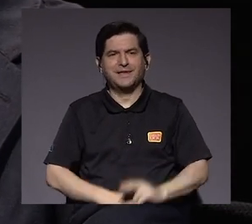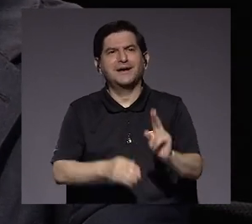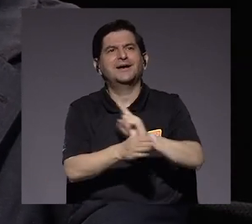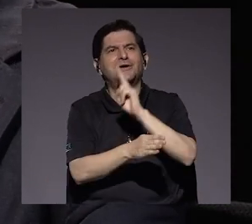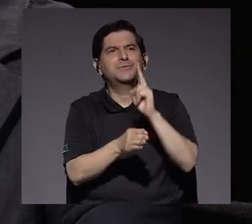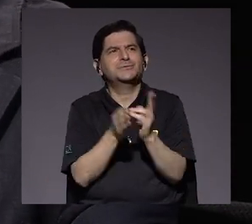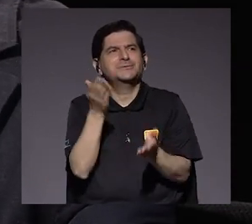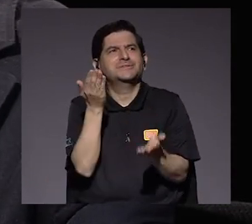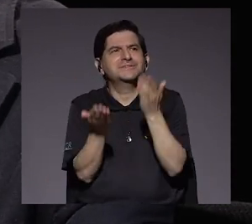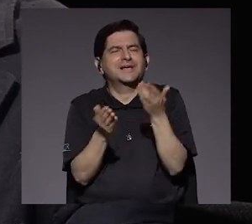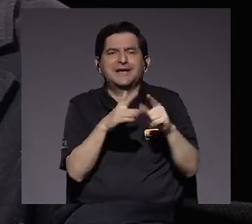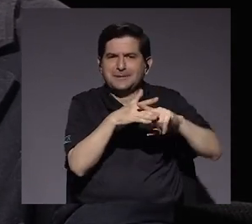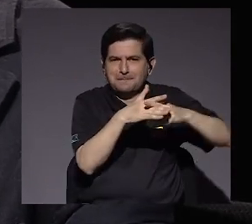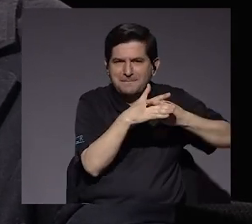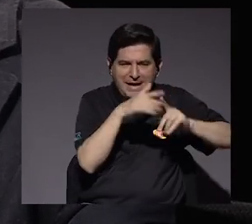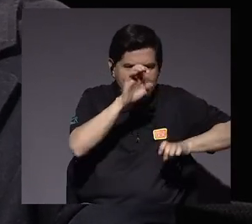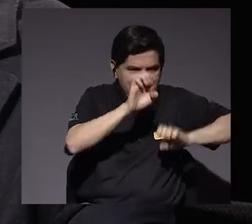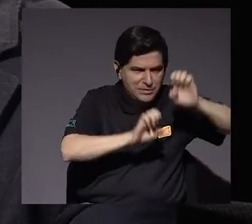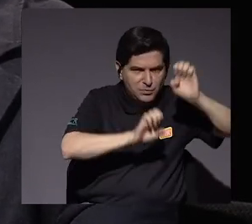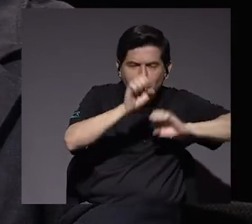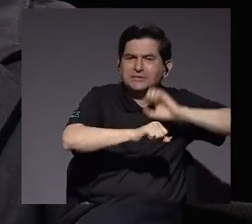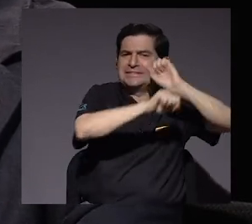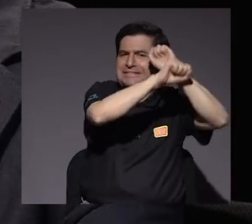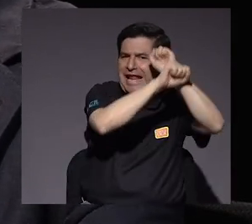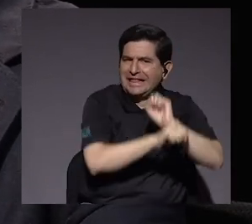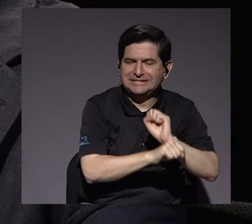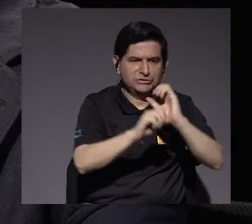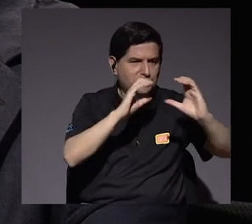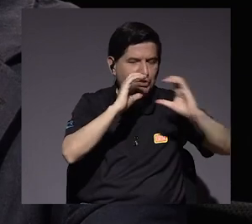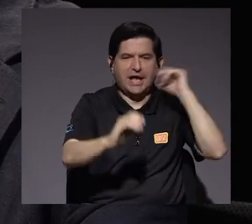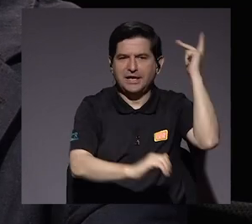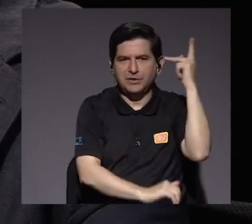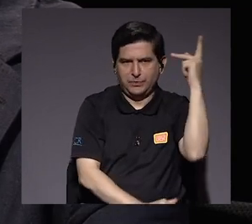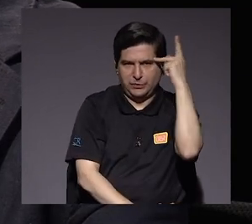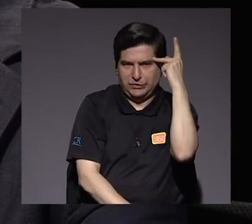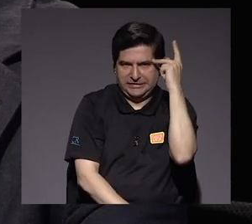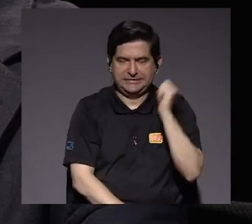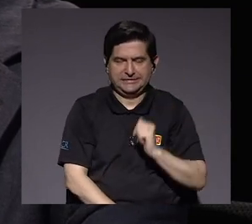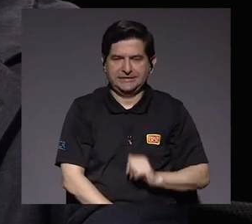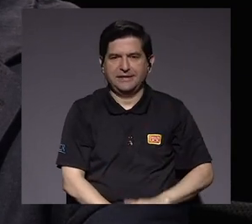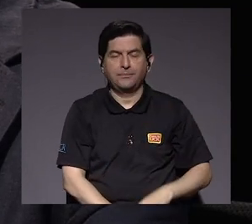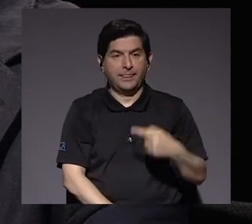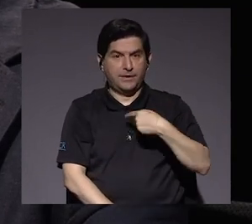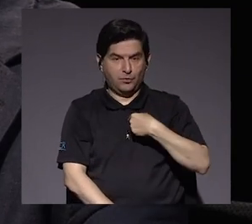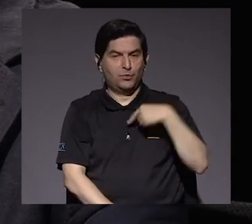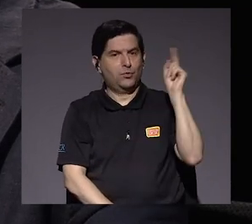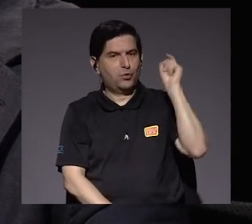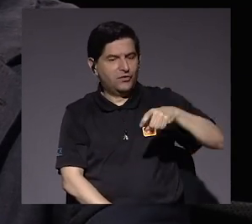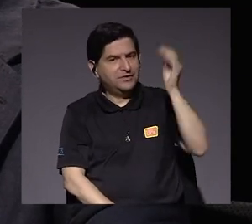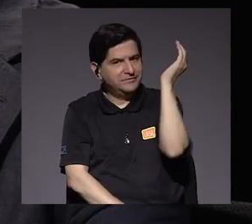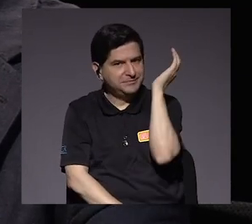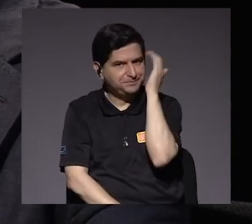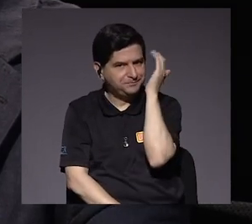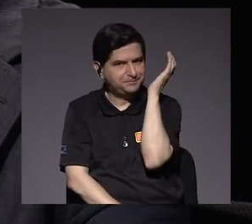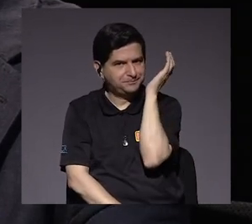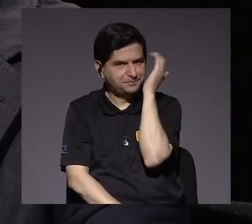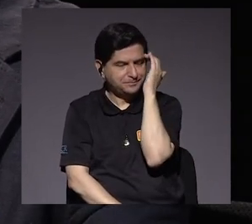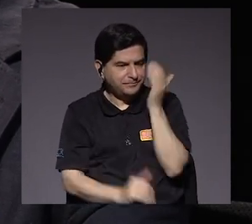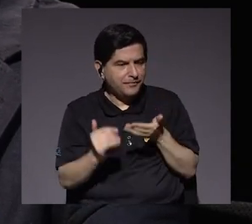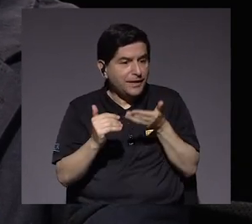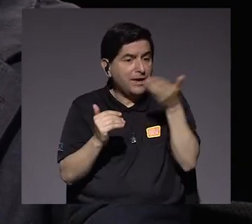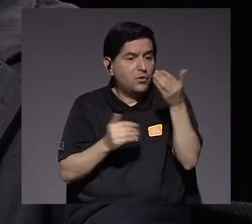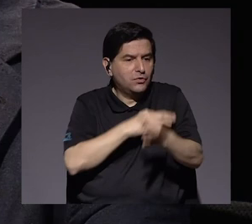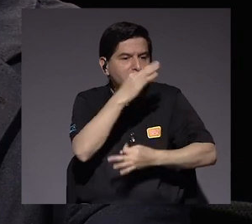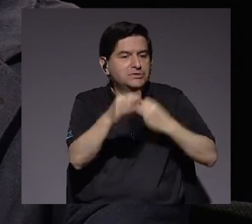Utilizando, digamos, el mecanismo de evaluación tradicional para la comunicación política, don Marlon, en el que uno debería saber qué elementos